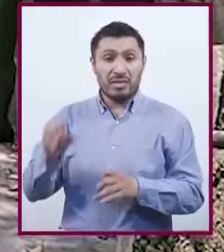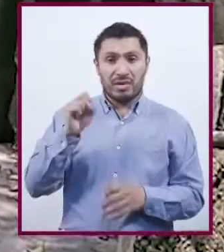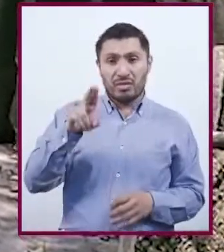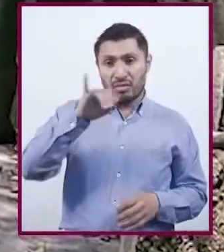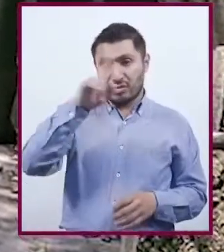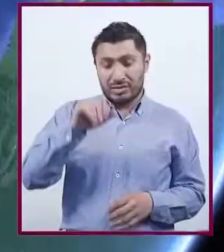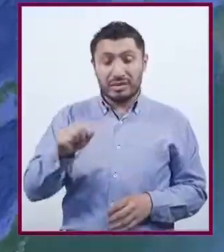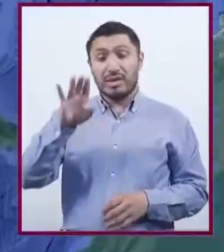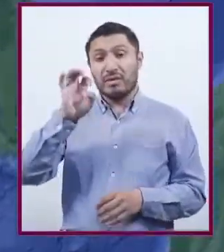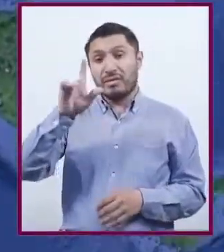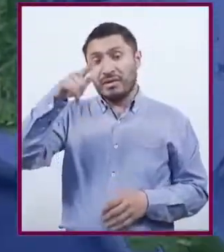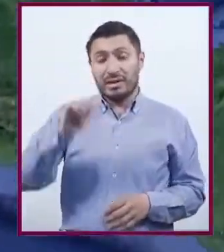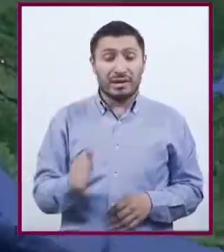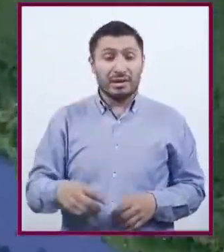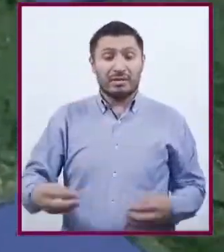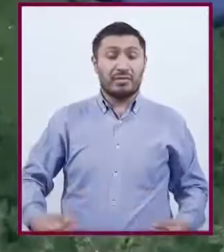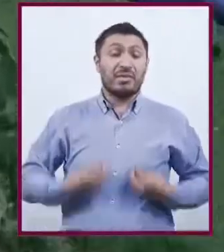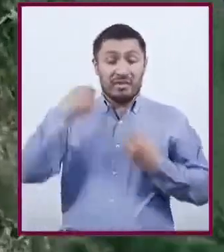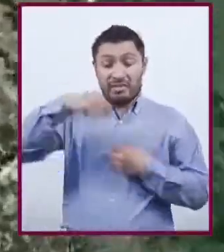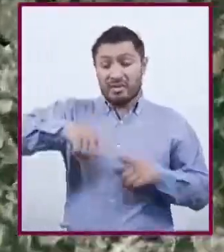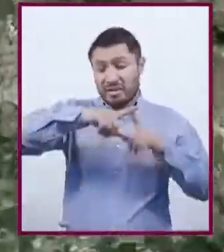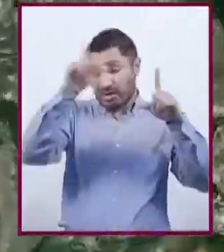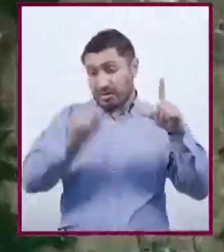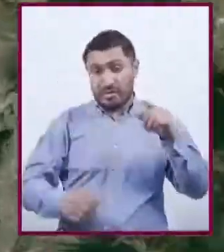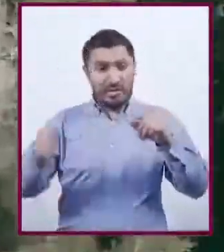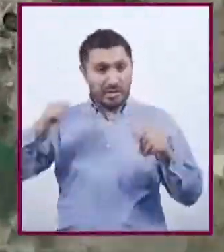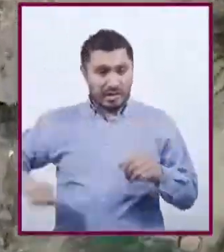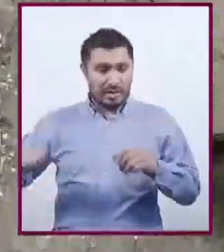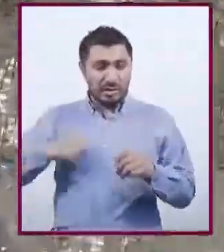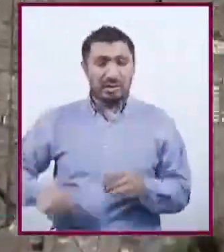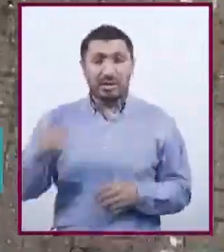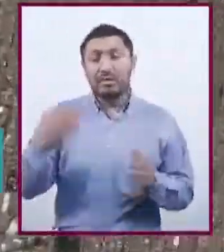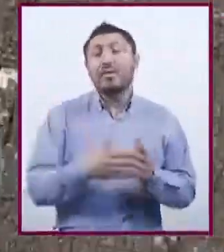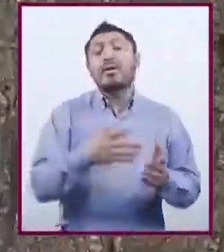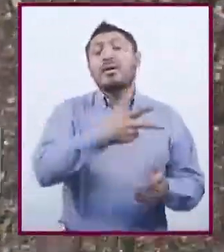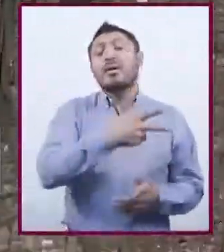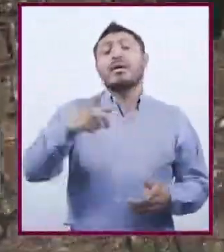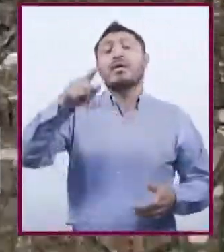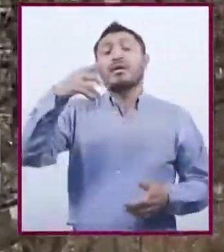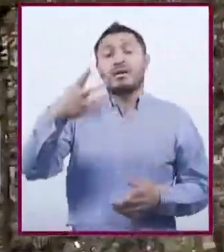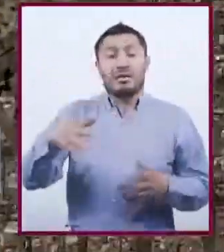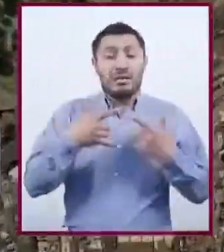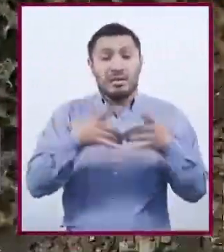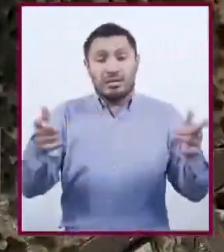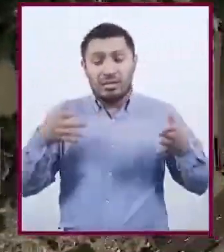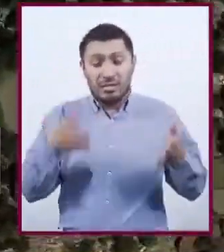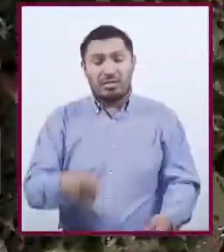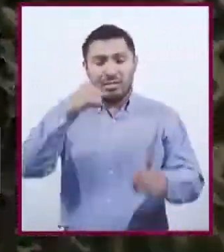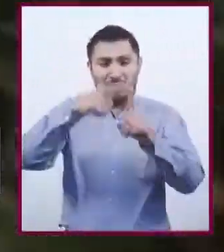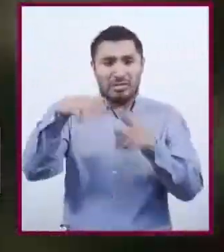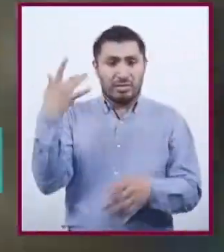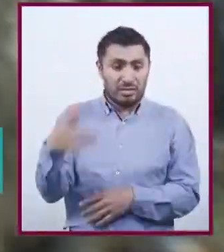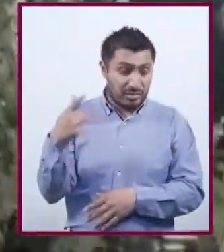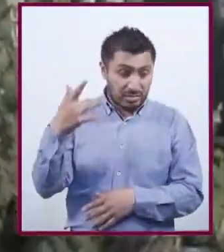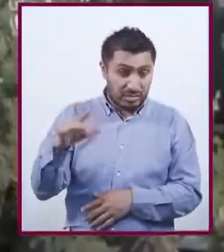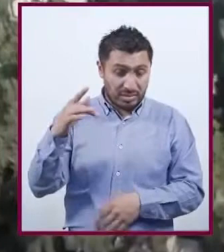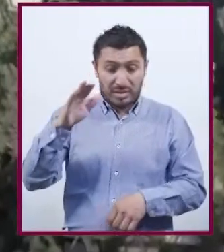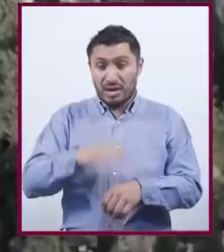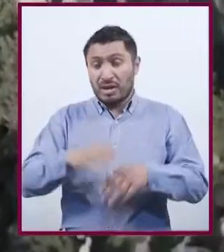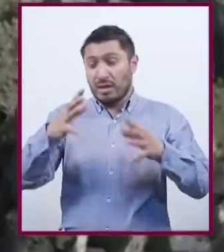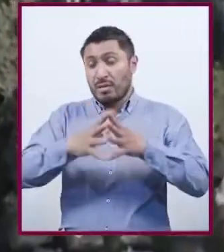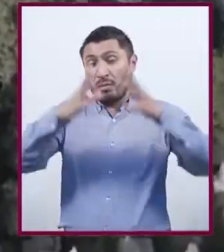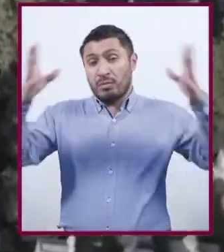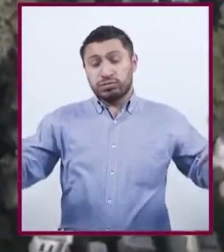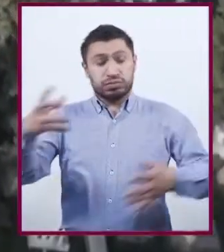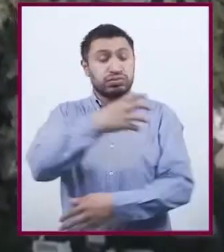radicaba en el país. En 1875 abrió sus puertas el Panteón Civil de Dolores, el más grande de la capital,